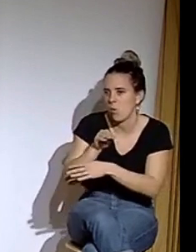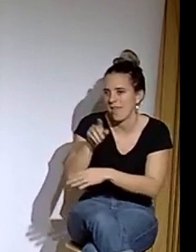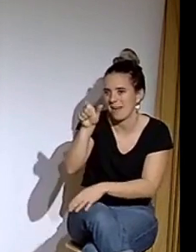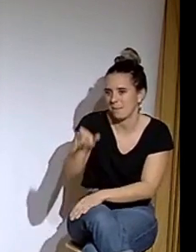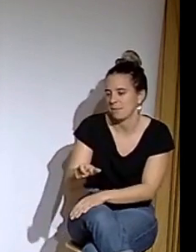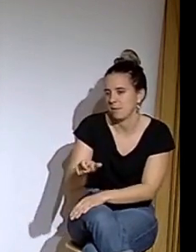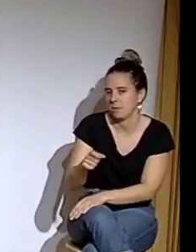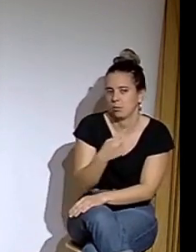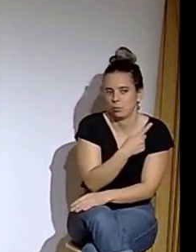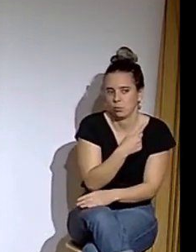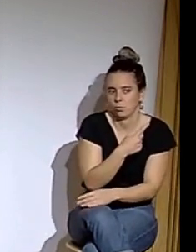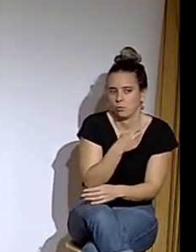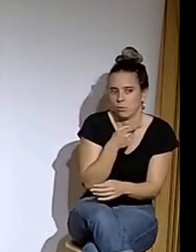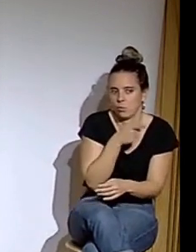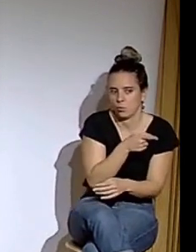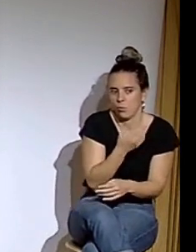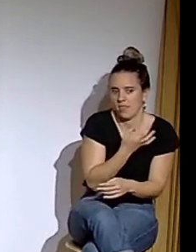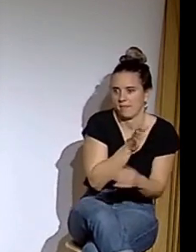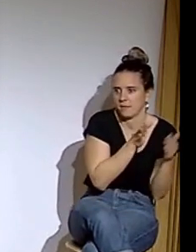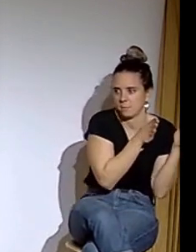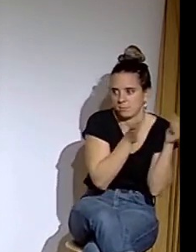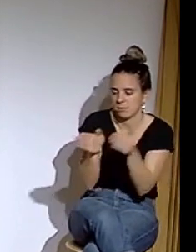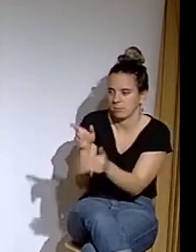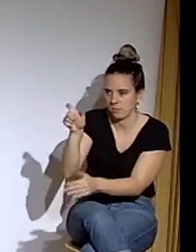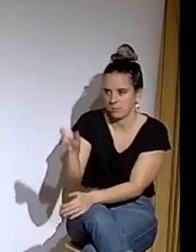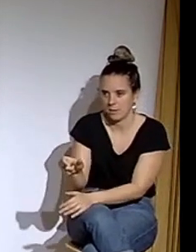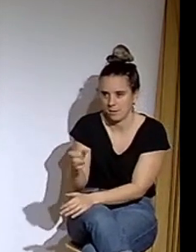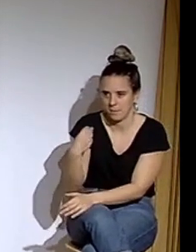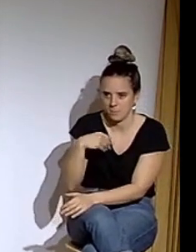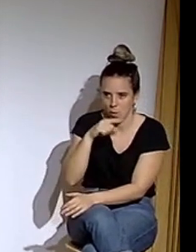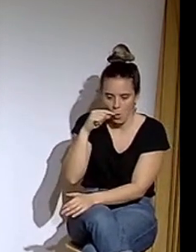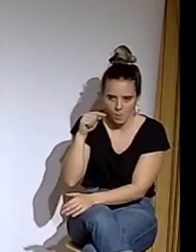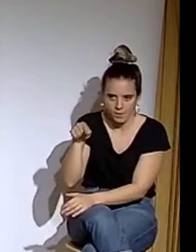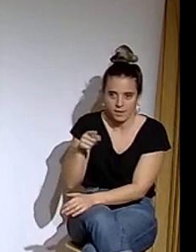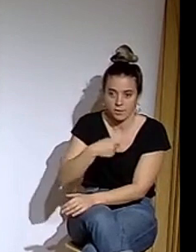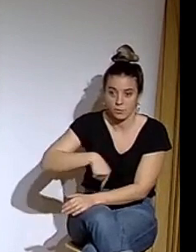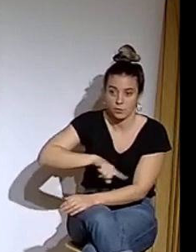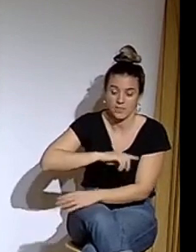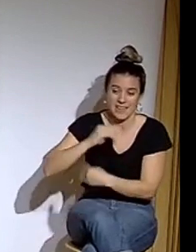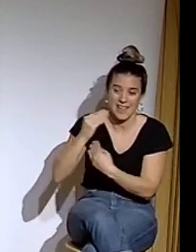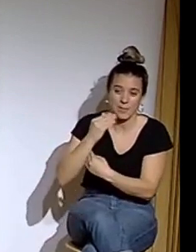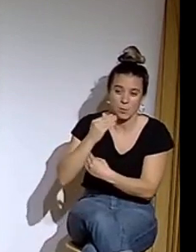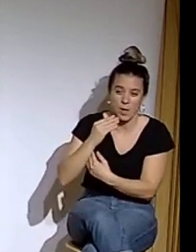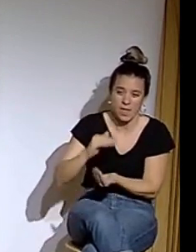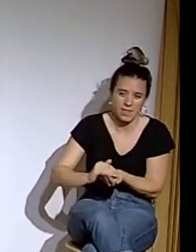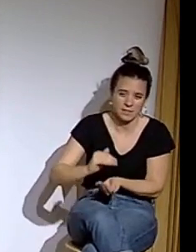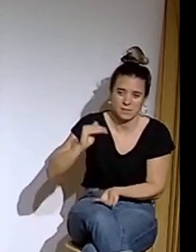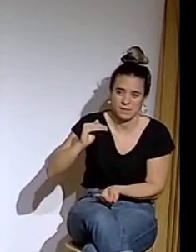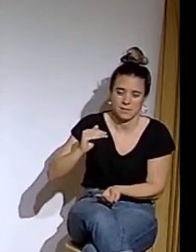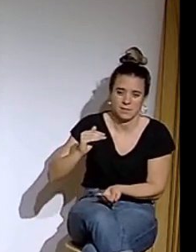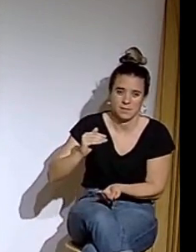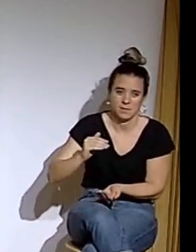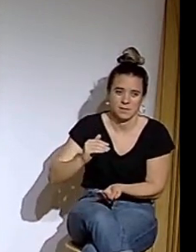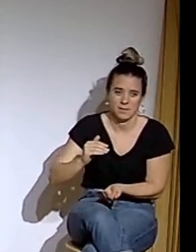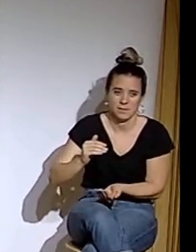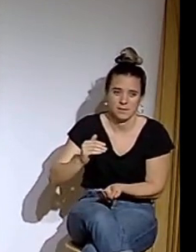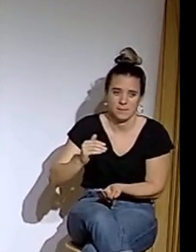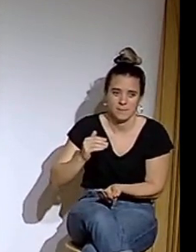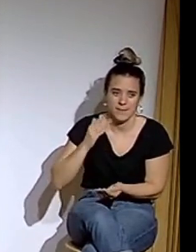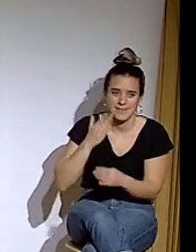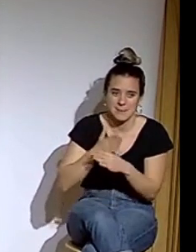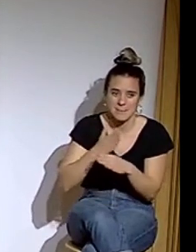esto es una forma también de que no hemos sido educadas educadas y educados de todas las maneras posibles pero siempre para